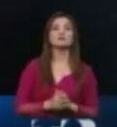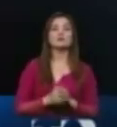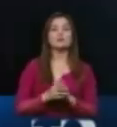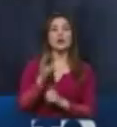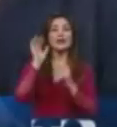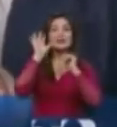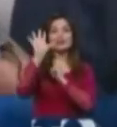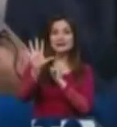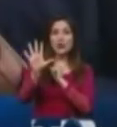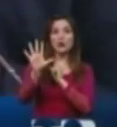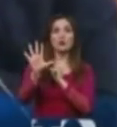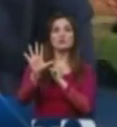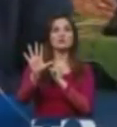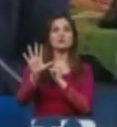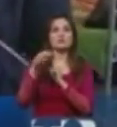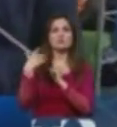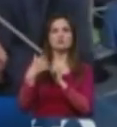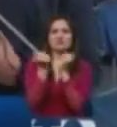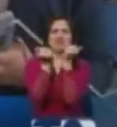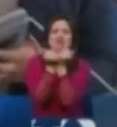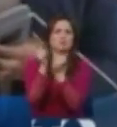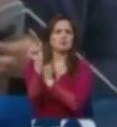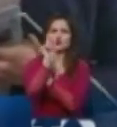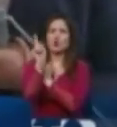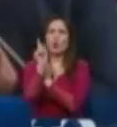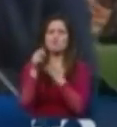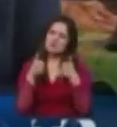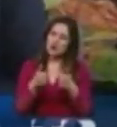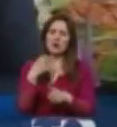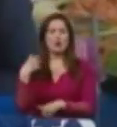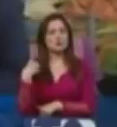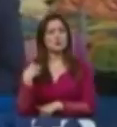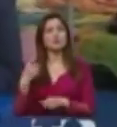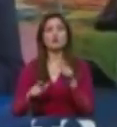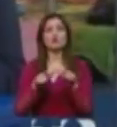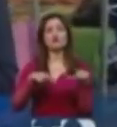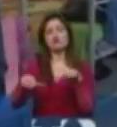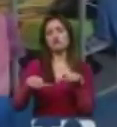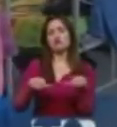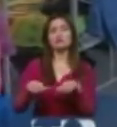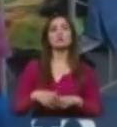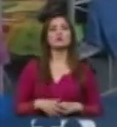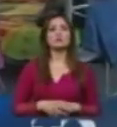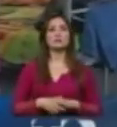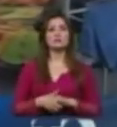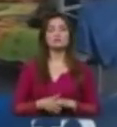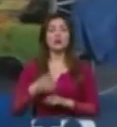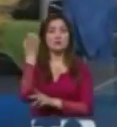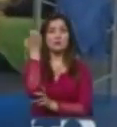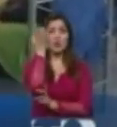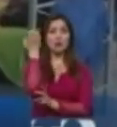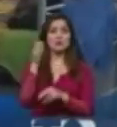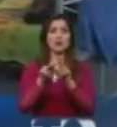no en su capacidad máxima, garantizando, por supuesto, a la ciudad estos espacios en el caso de que se dé una